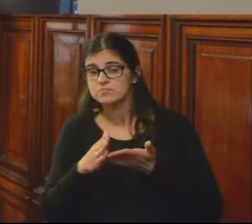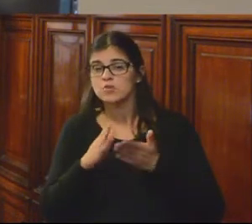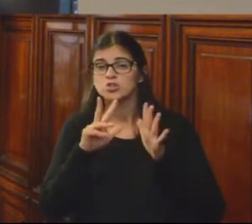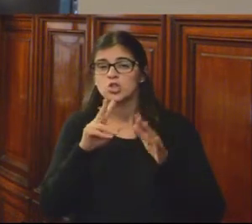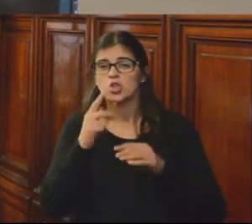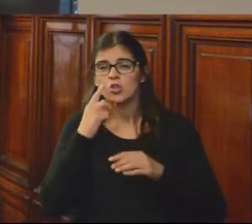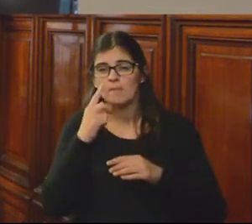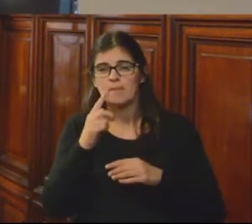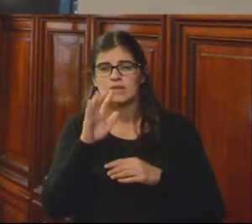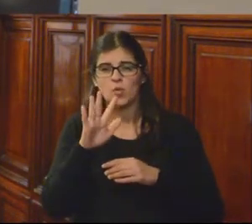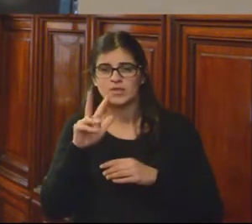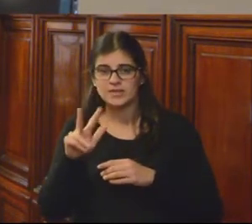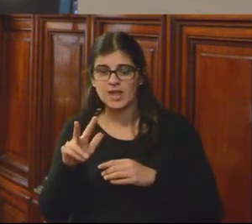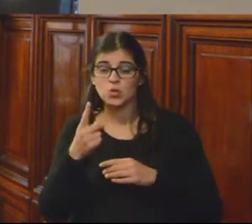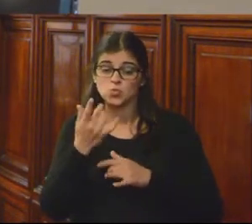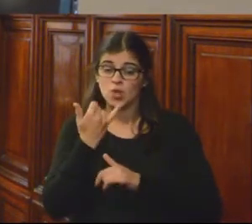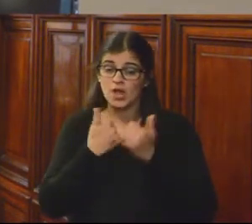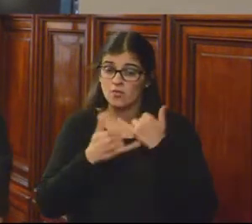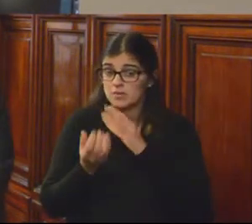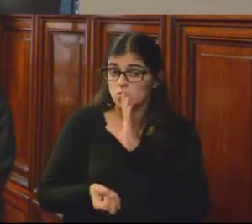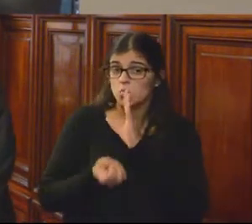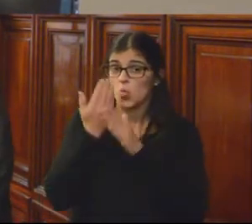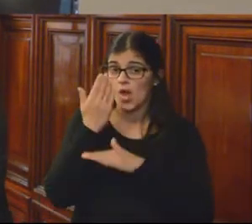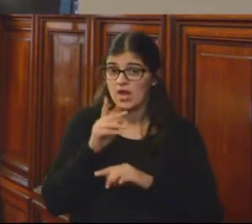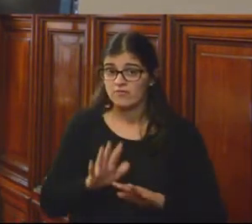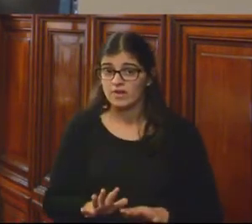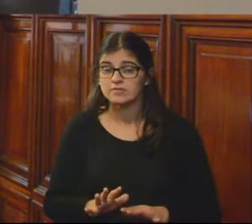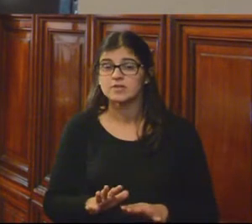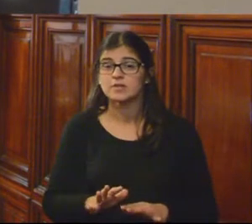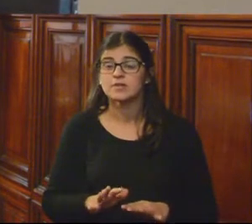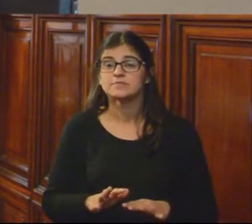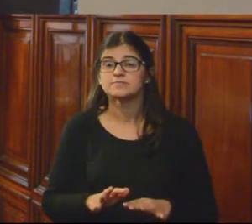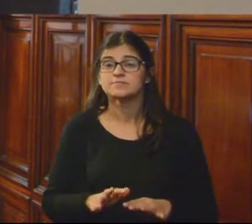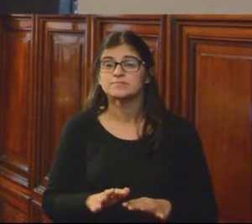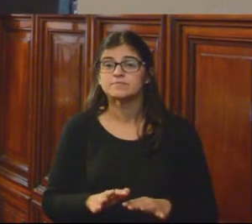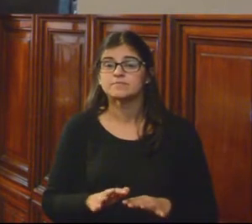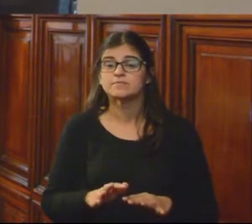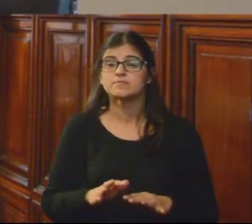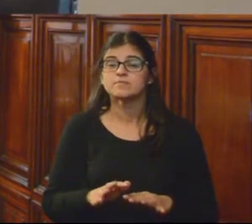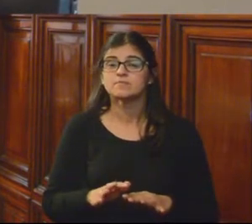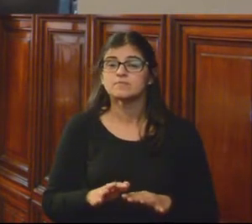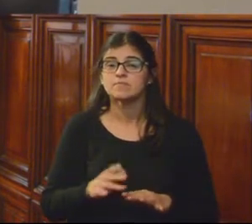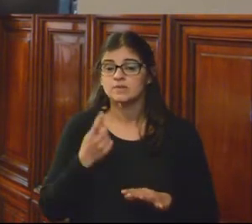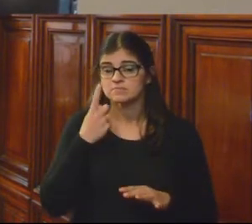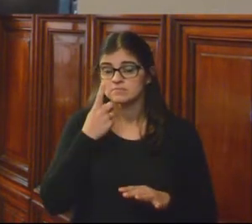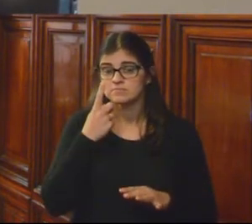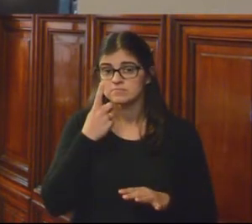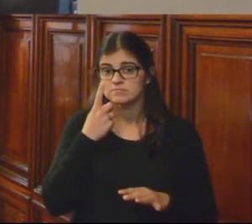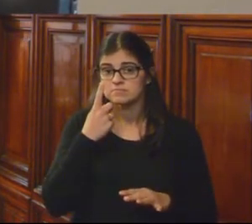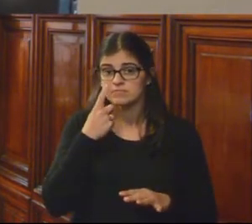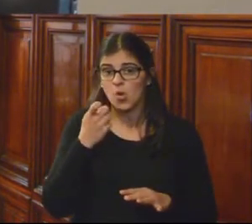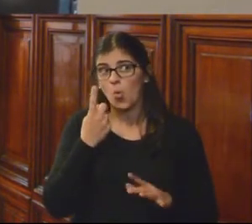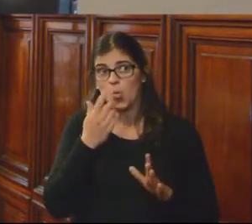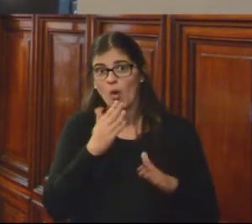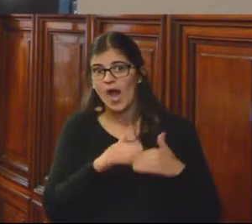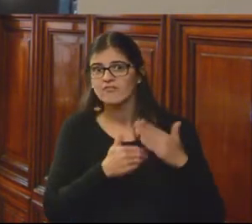y 53, que es una información nueva, que sería evidentemente un